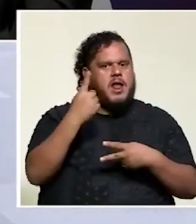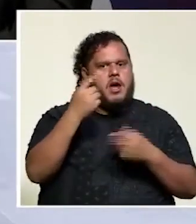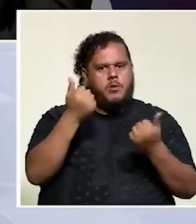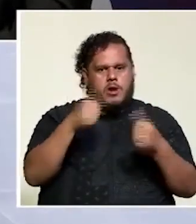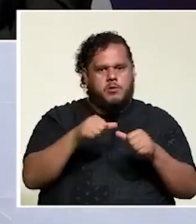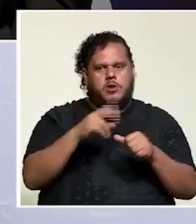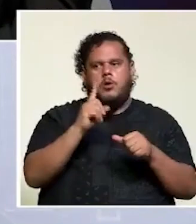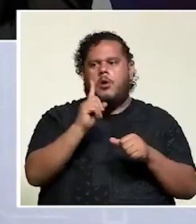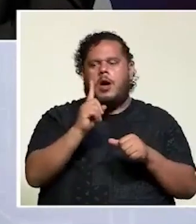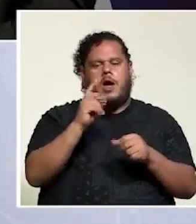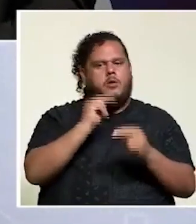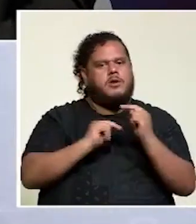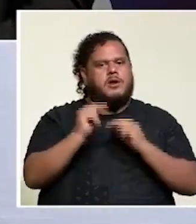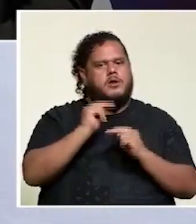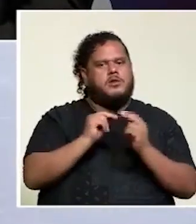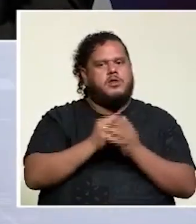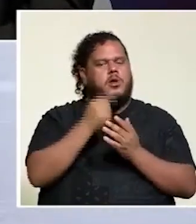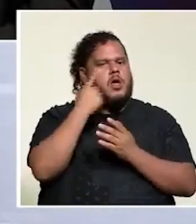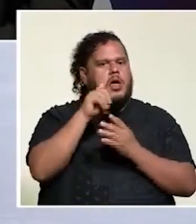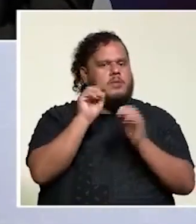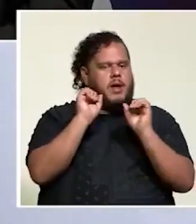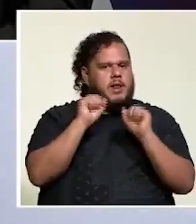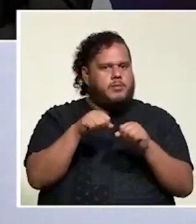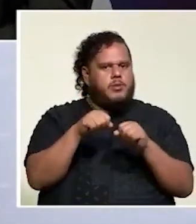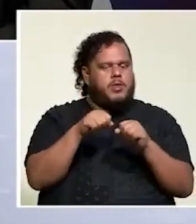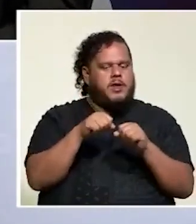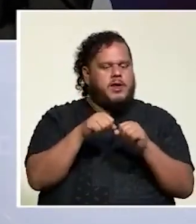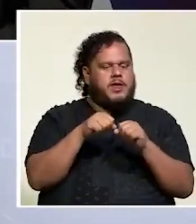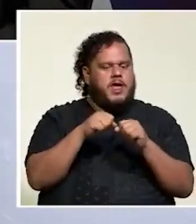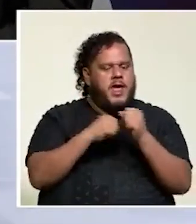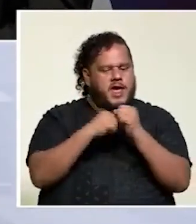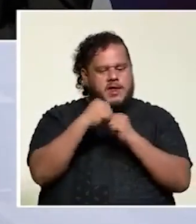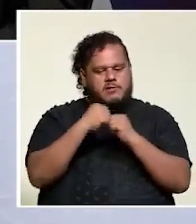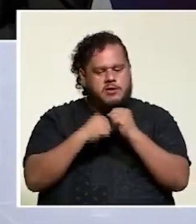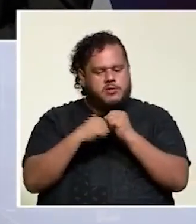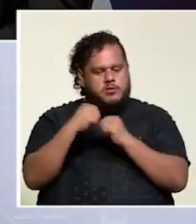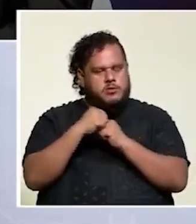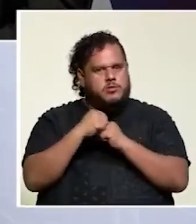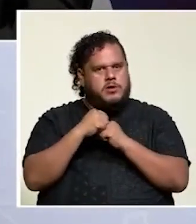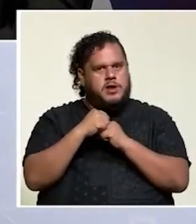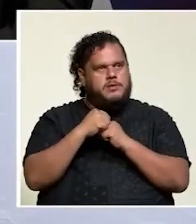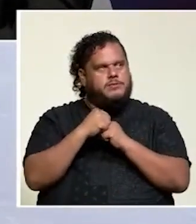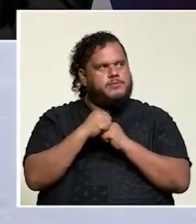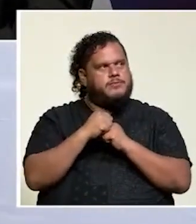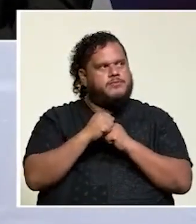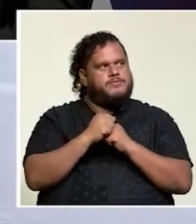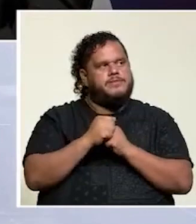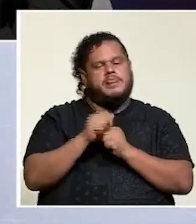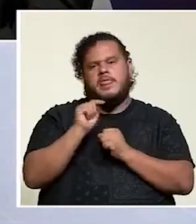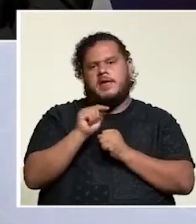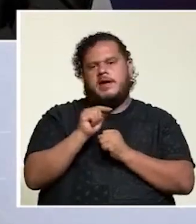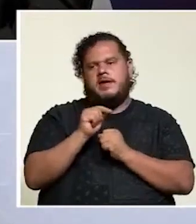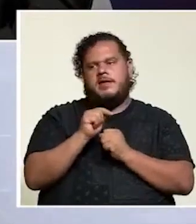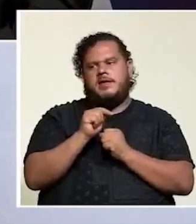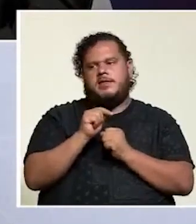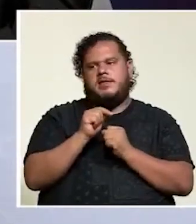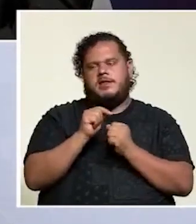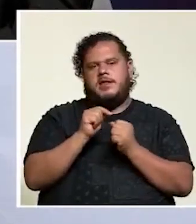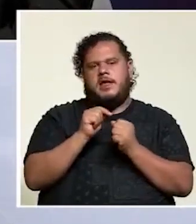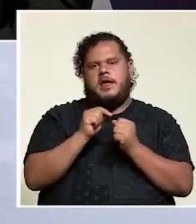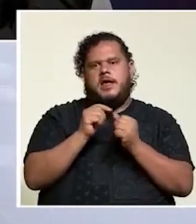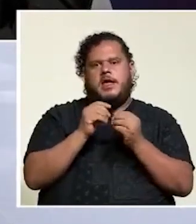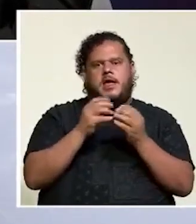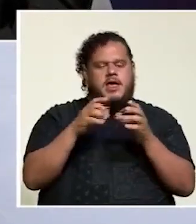acuerdo y a una negociación para poder reestructurar esta, digamos, maraña tributaria